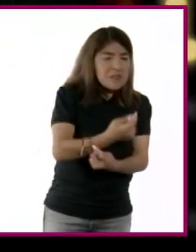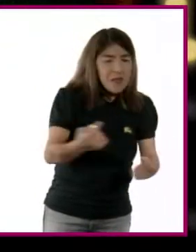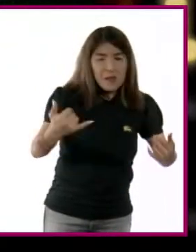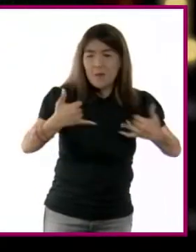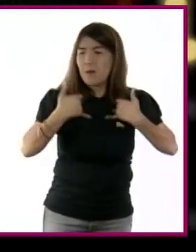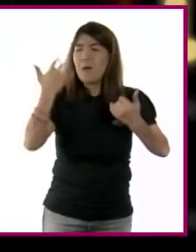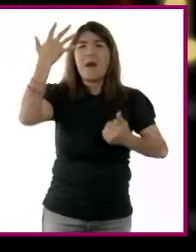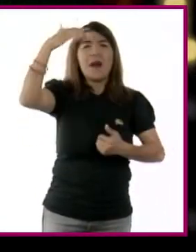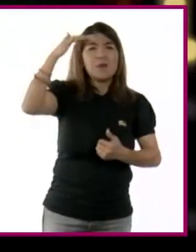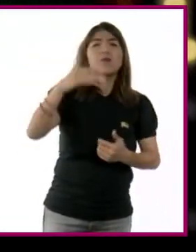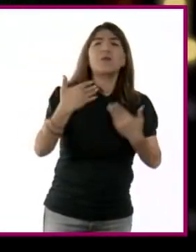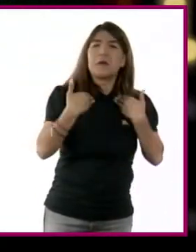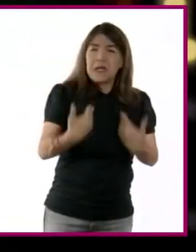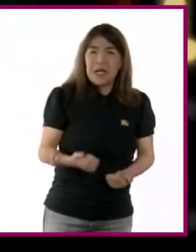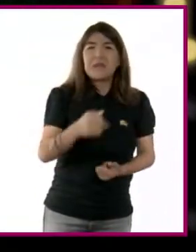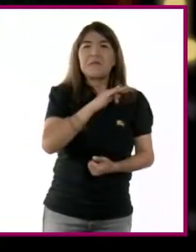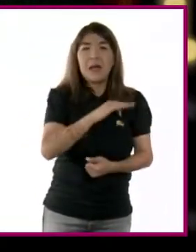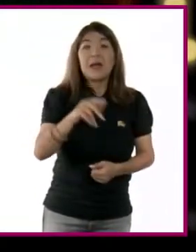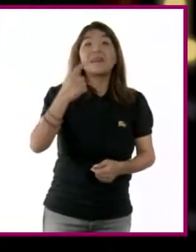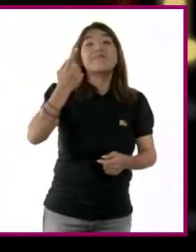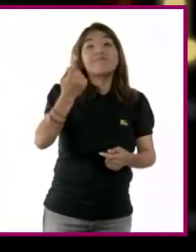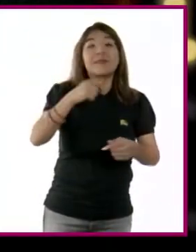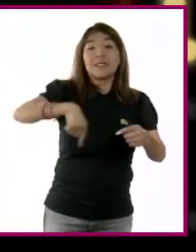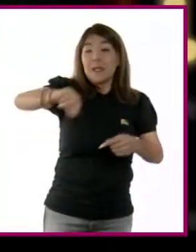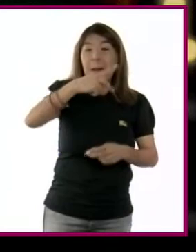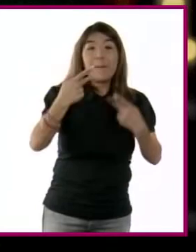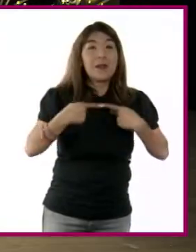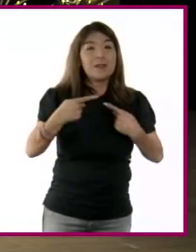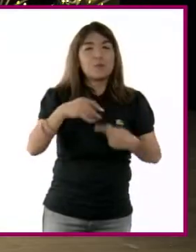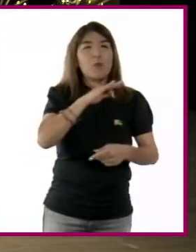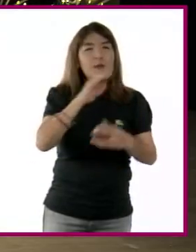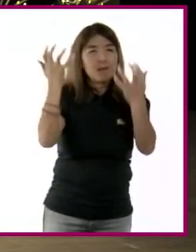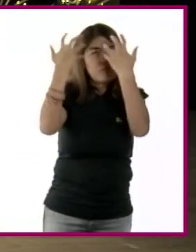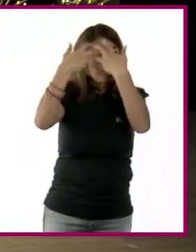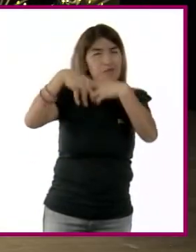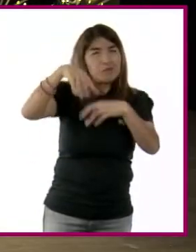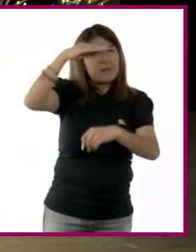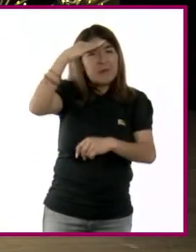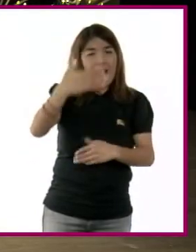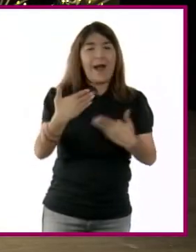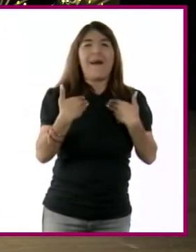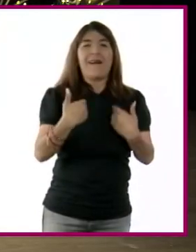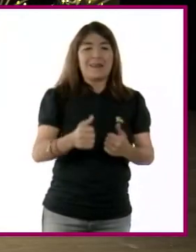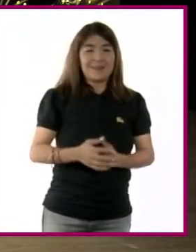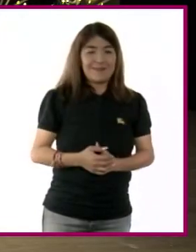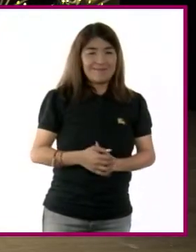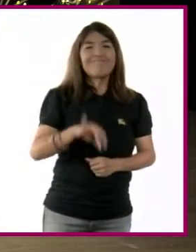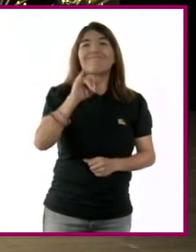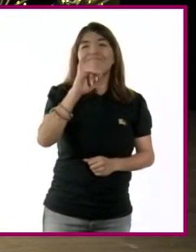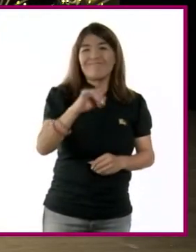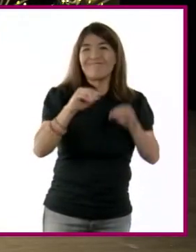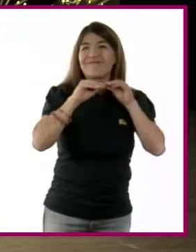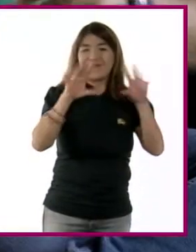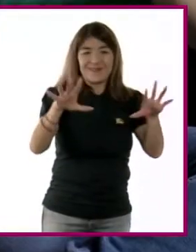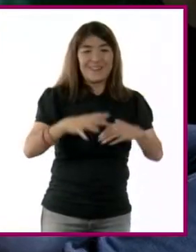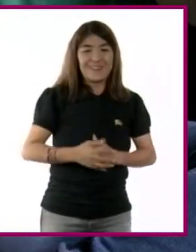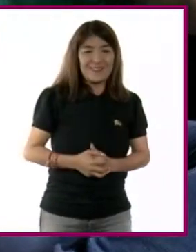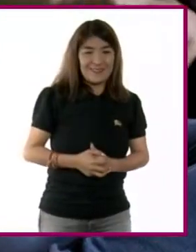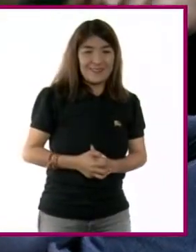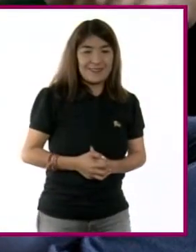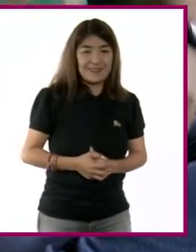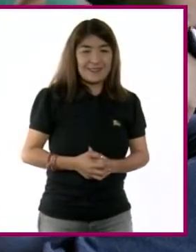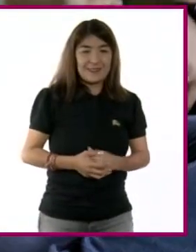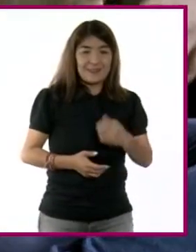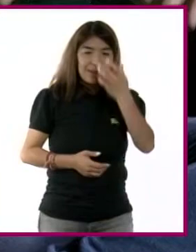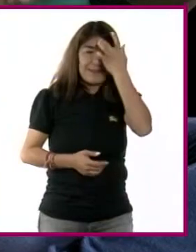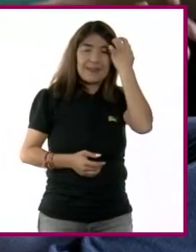tenemos la capacidad de razonar sobre problemas específicos. ¡Ah, claro! Mira,